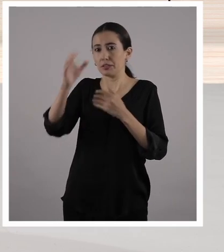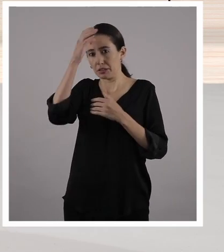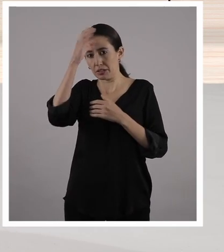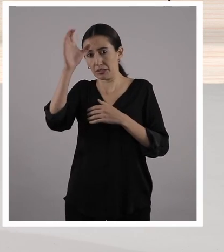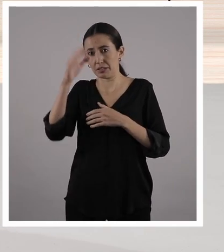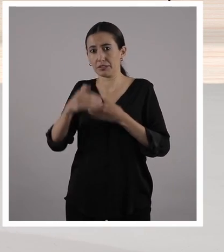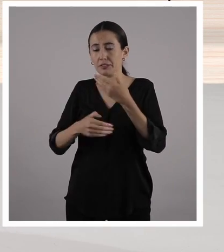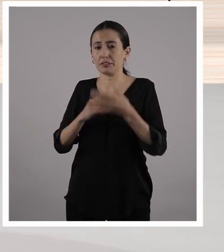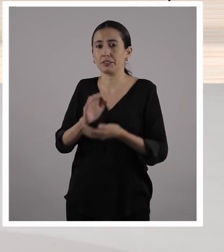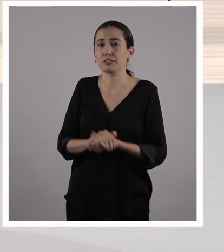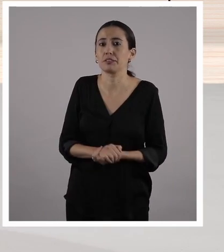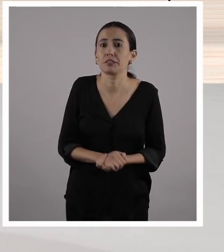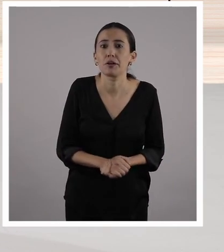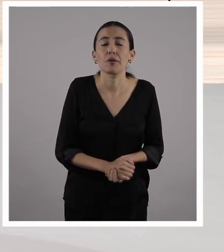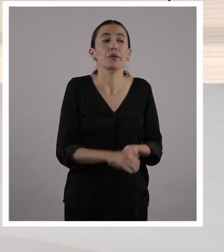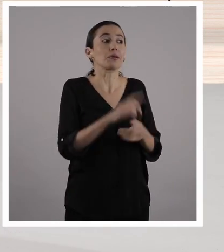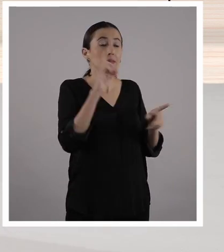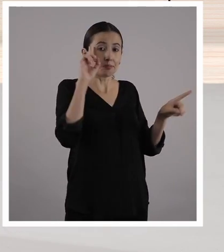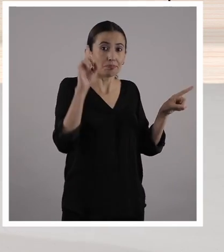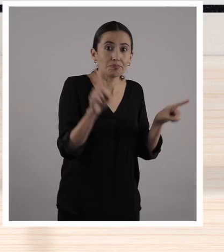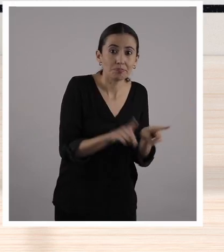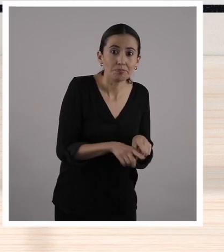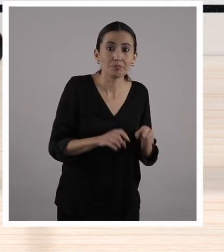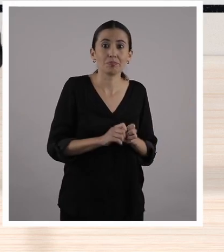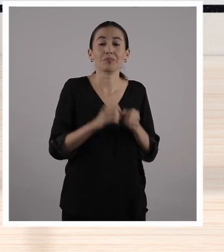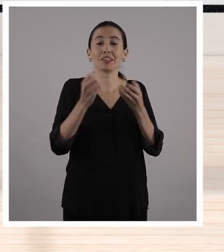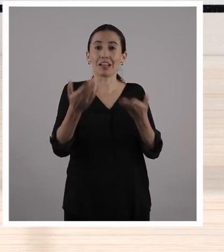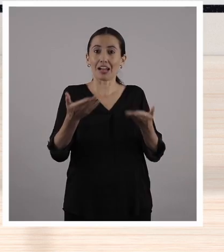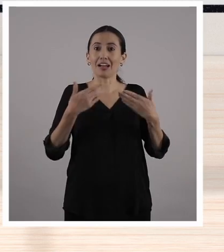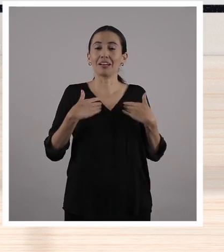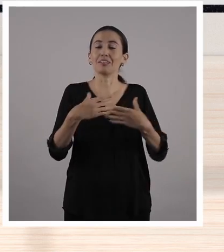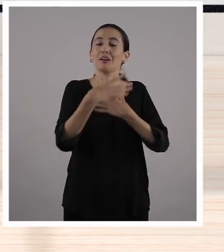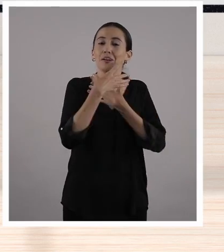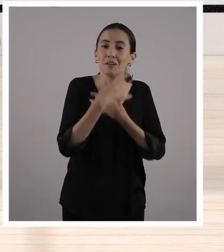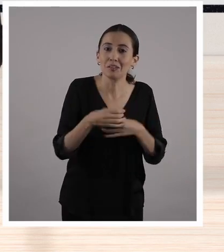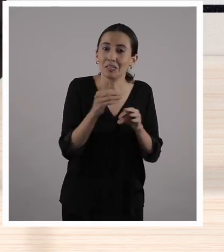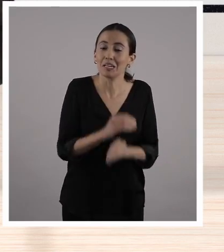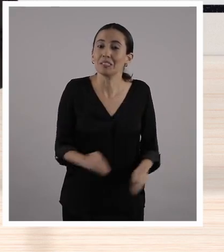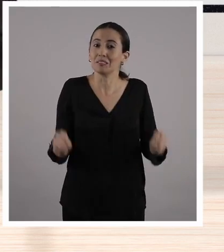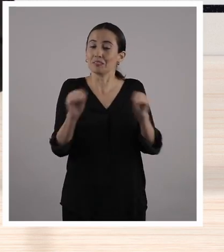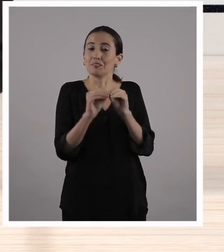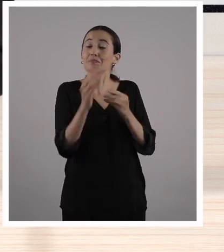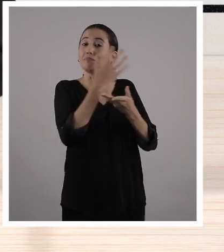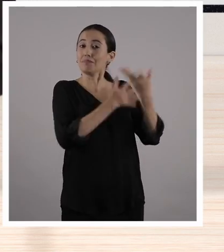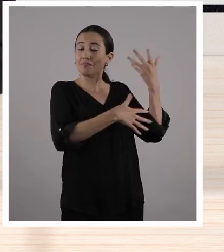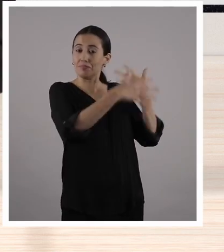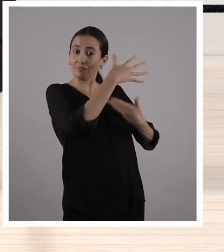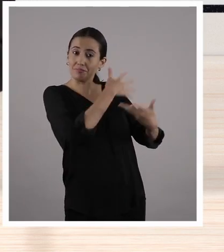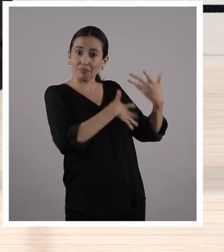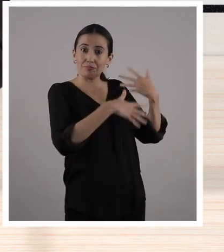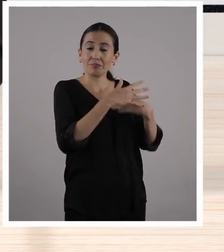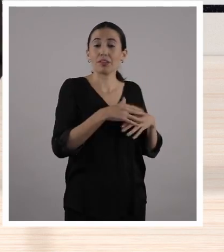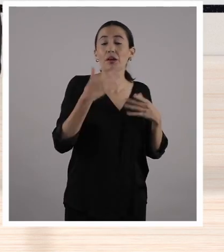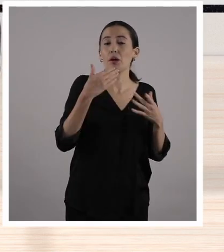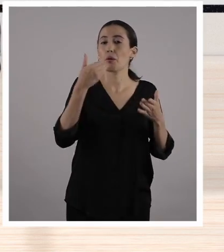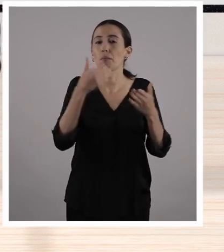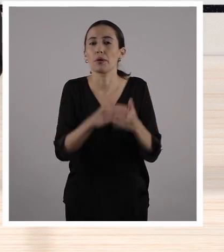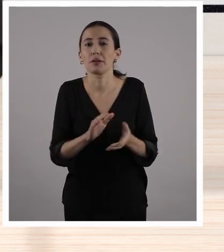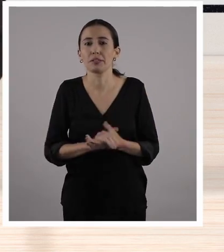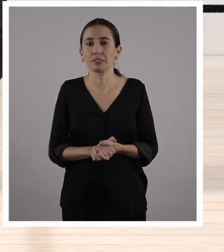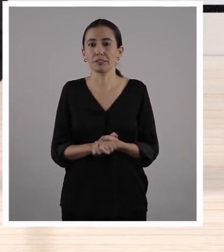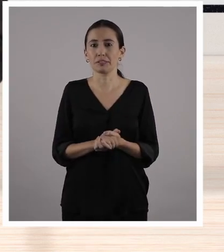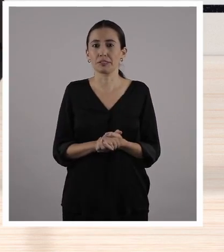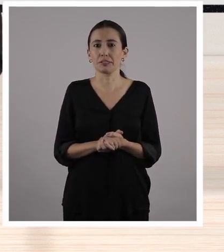de la interculturalidad. ¿Qué te parece? Pues me parece excelente. Además me encantaría conocer más historias de otros países,